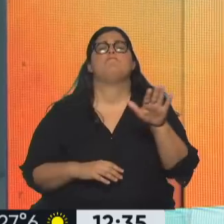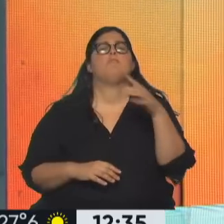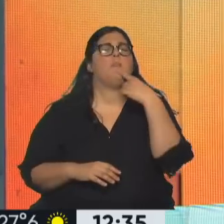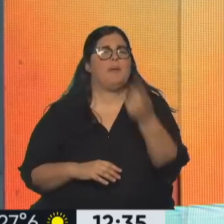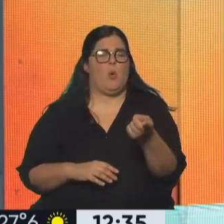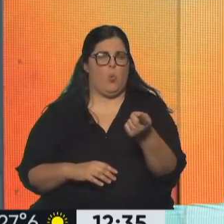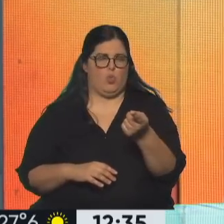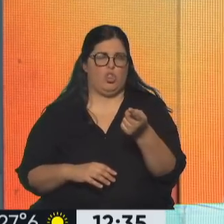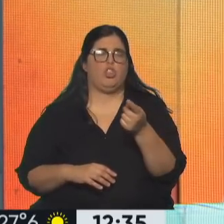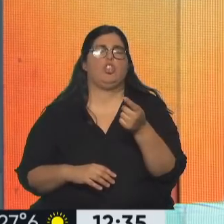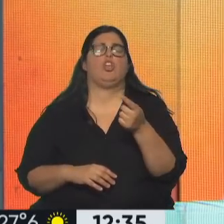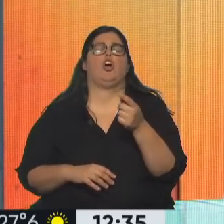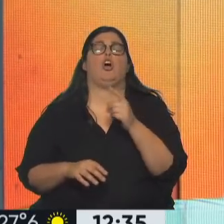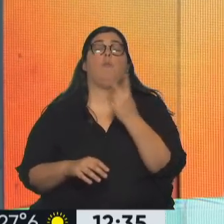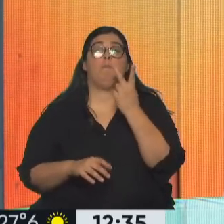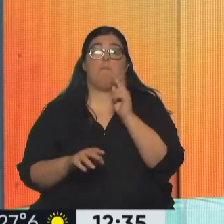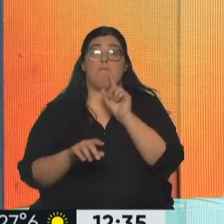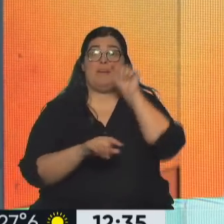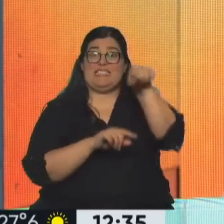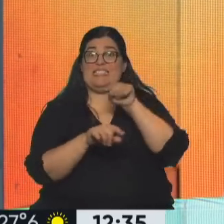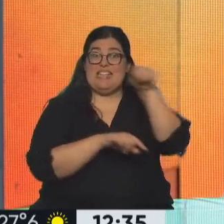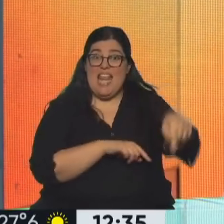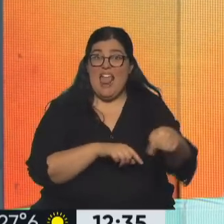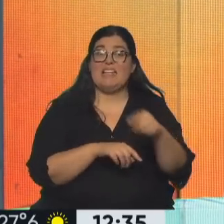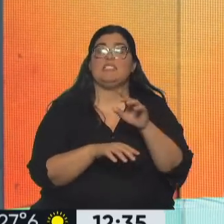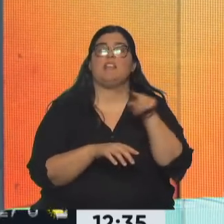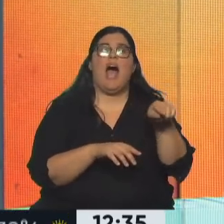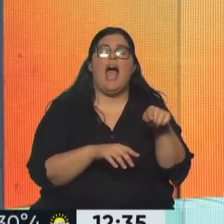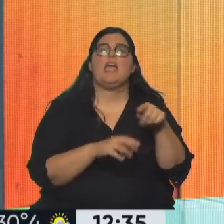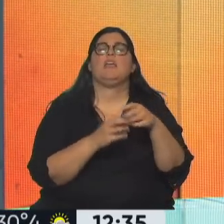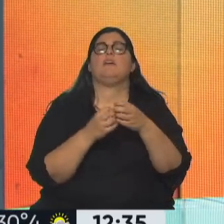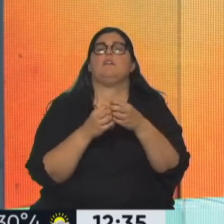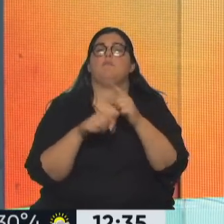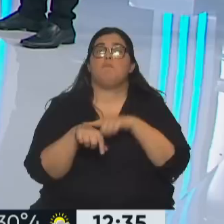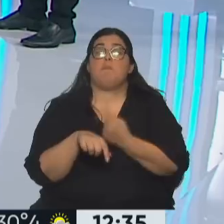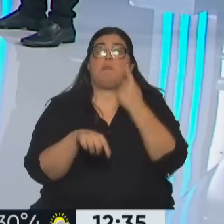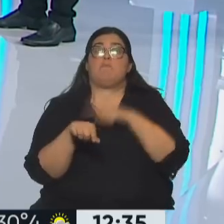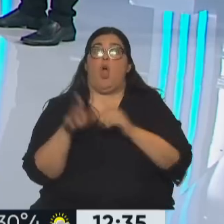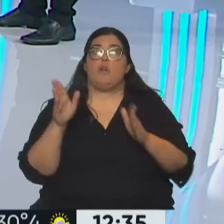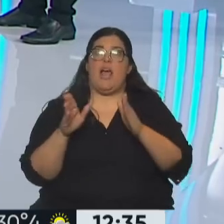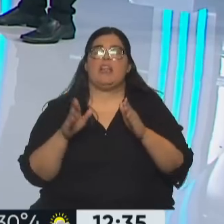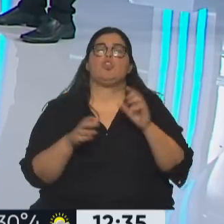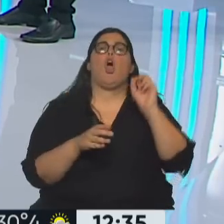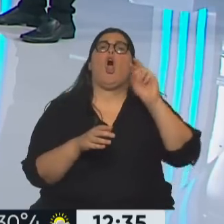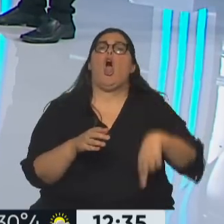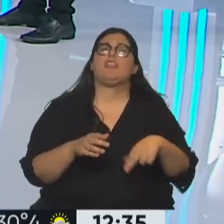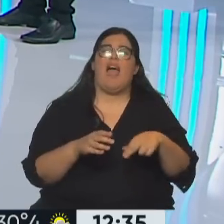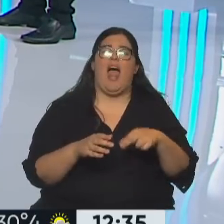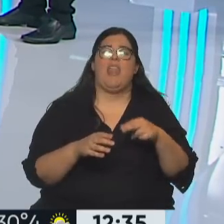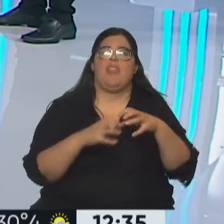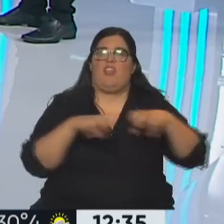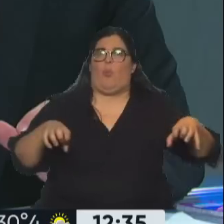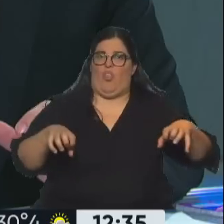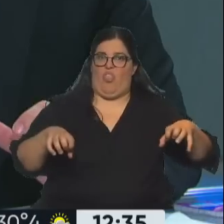reacción de cuando se dio este episodio una suerte de OTAN dividida, ¿no? De entre los que plantearon más prudencia y trataron